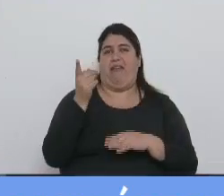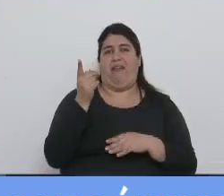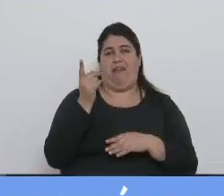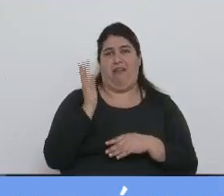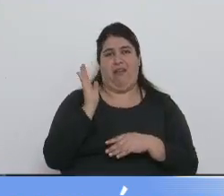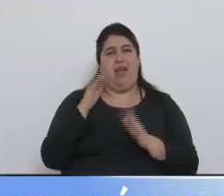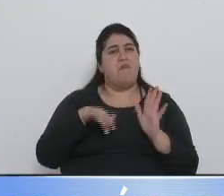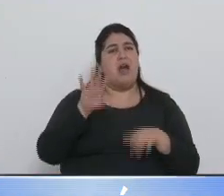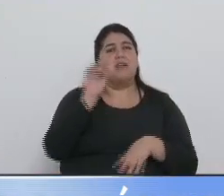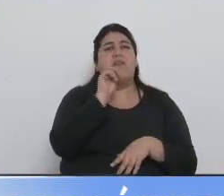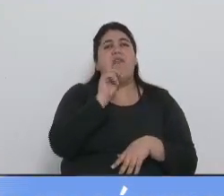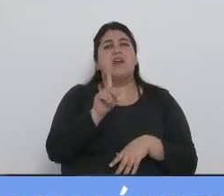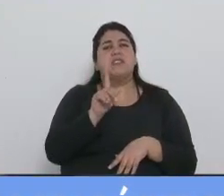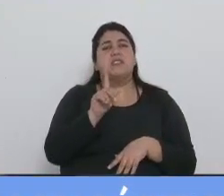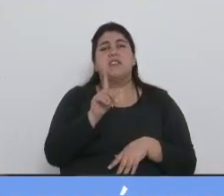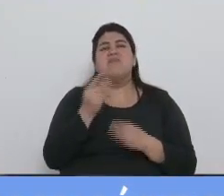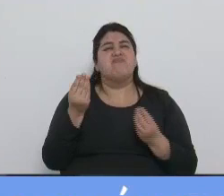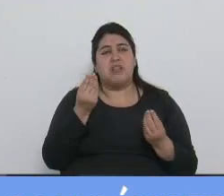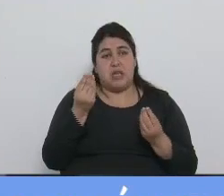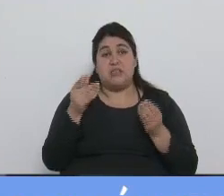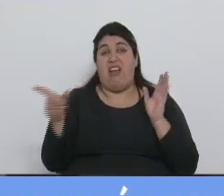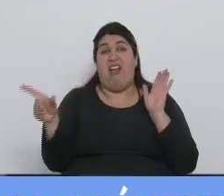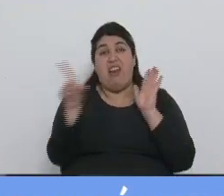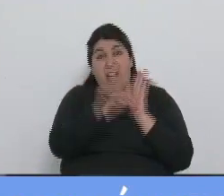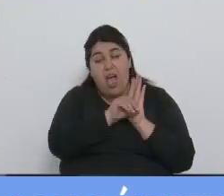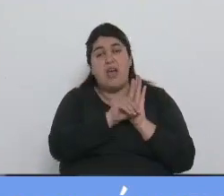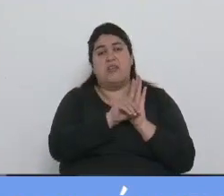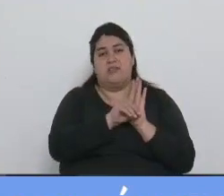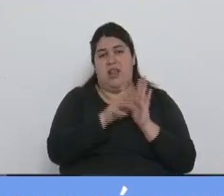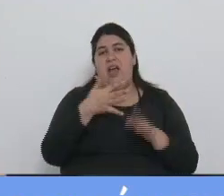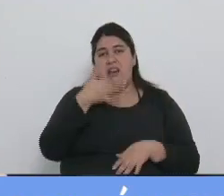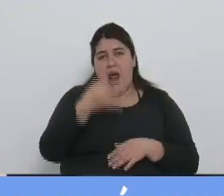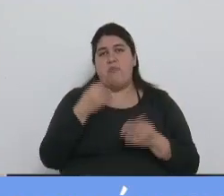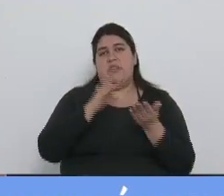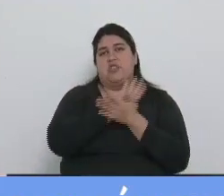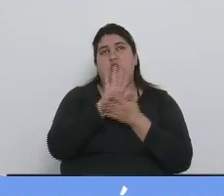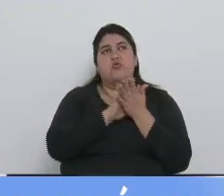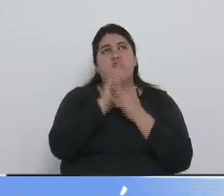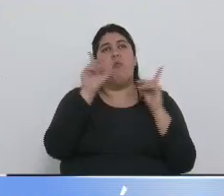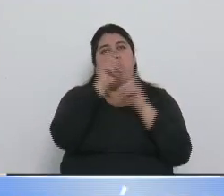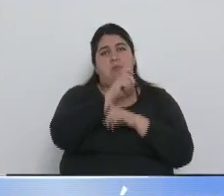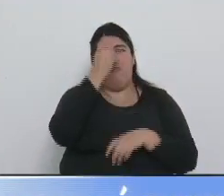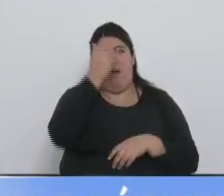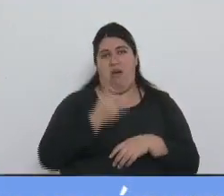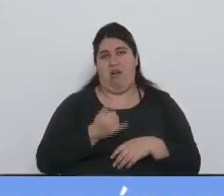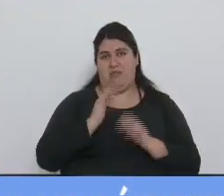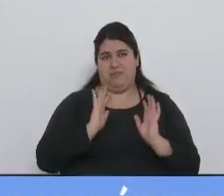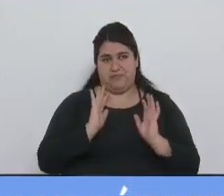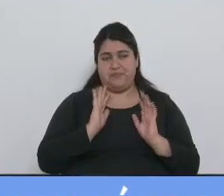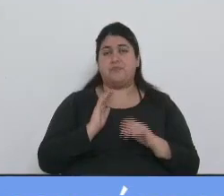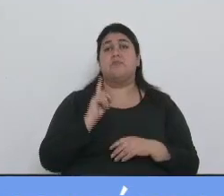la facilidad o no de que esta ley pueda realmente solucionarles los problemas. Y si me